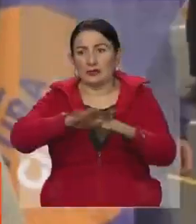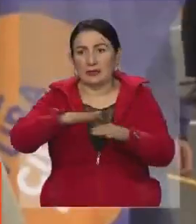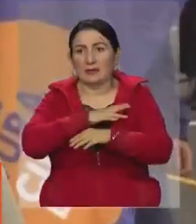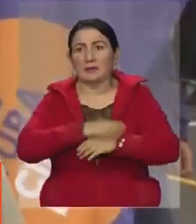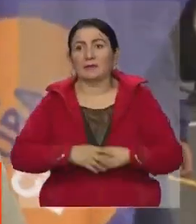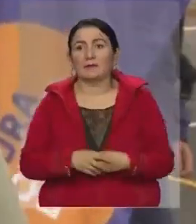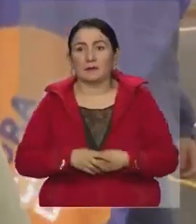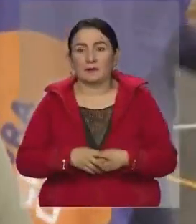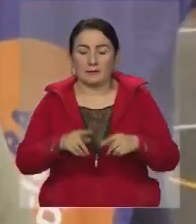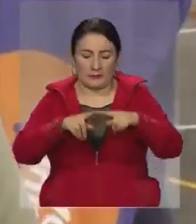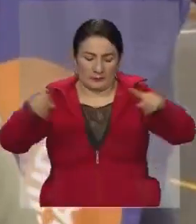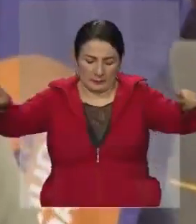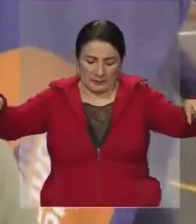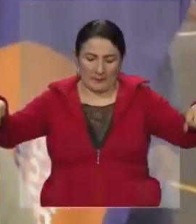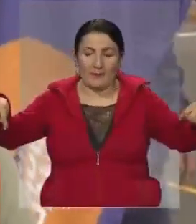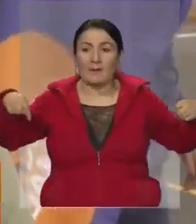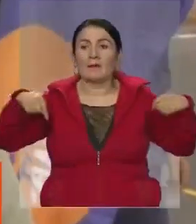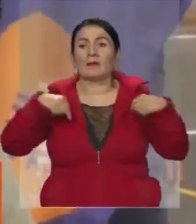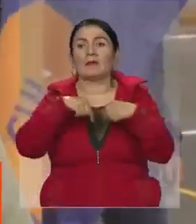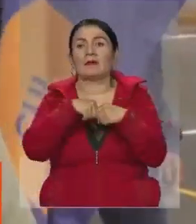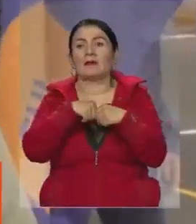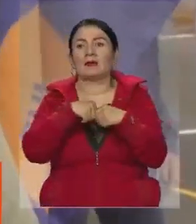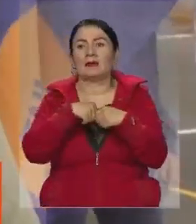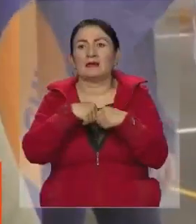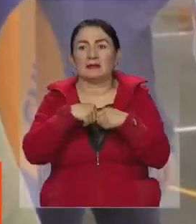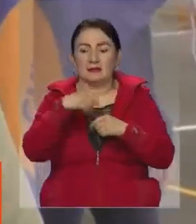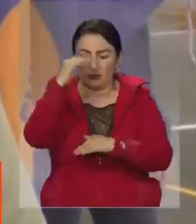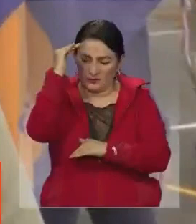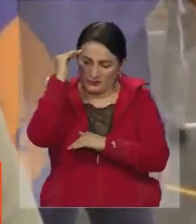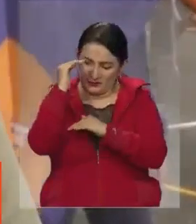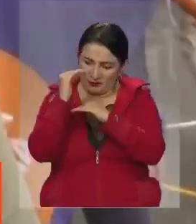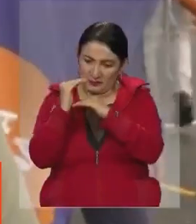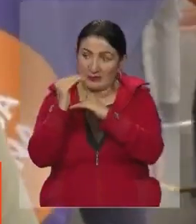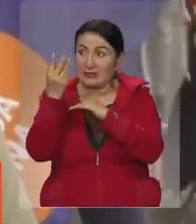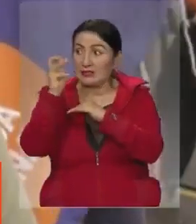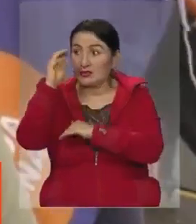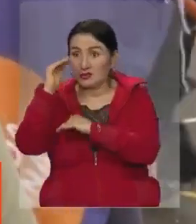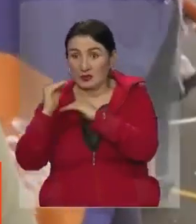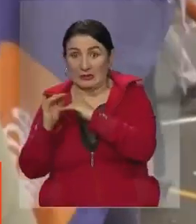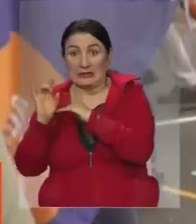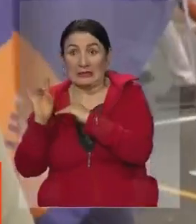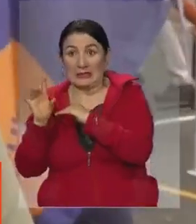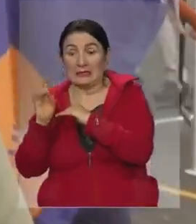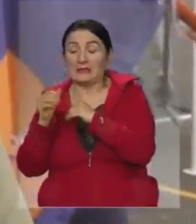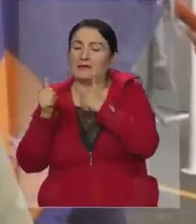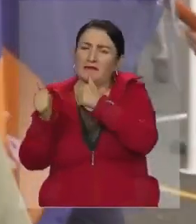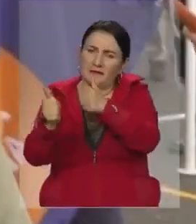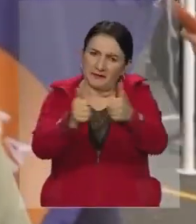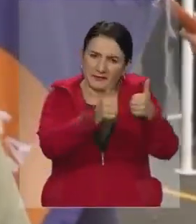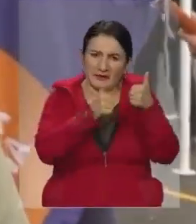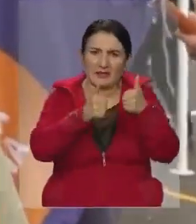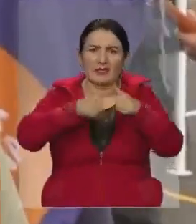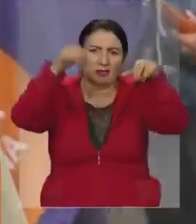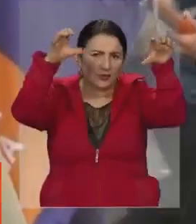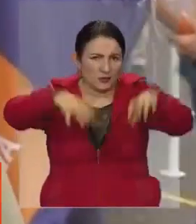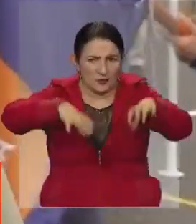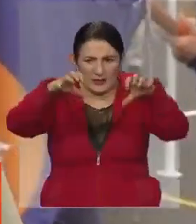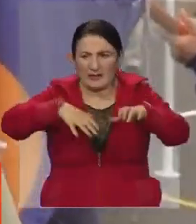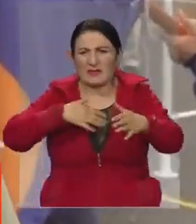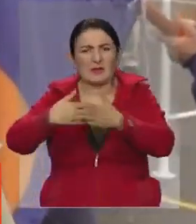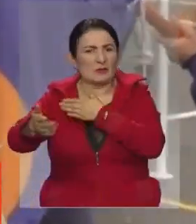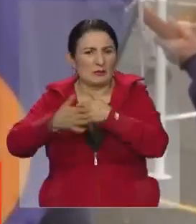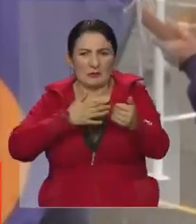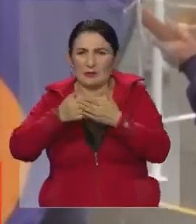18 metros cúbicos bimensuales bajaron a 15 metros cúbicos. Este es un llamado, porque así llueva, truene y